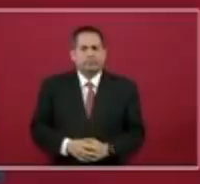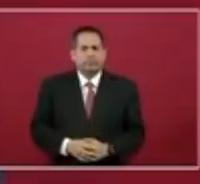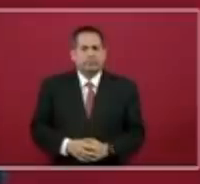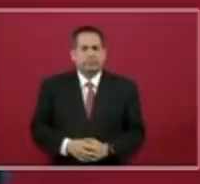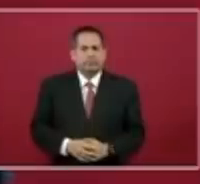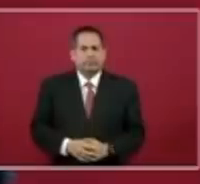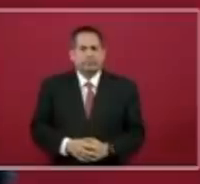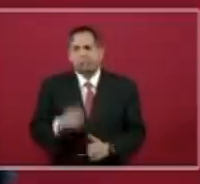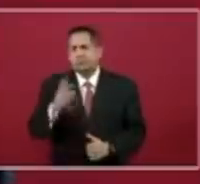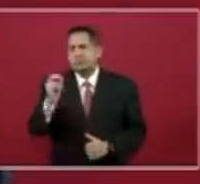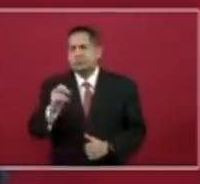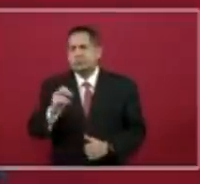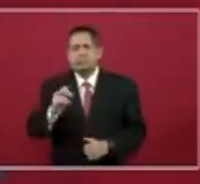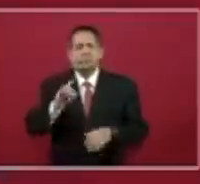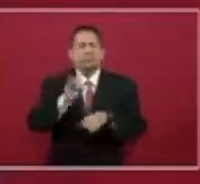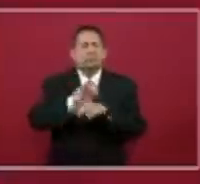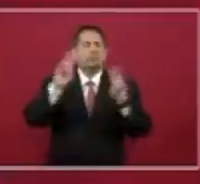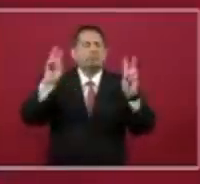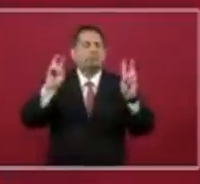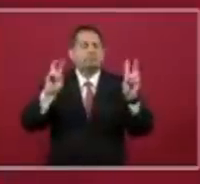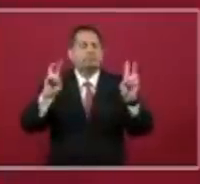O nada más fue una frase.